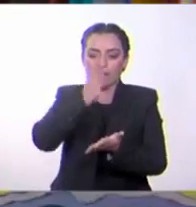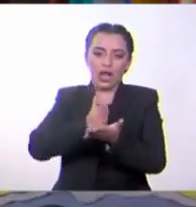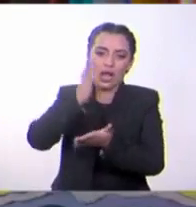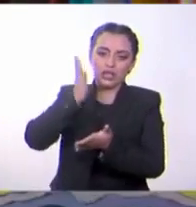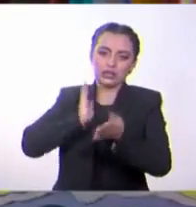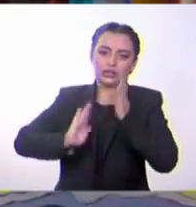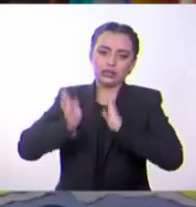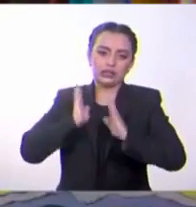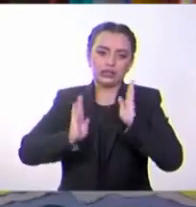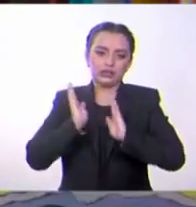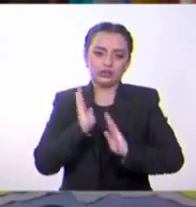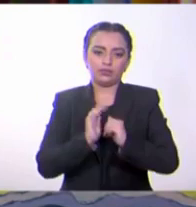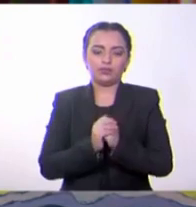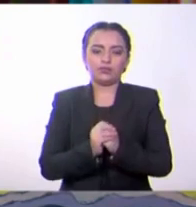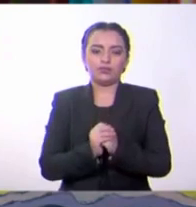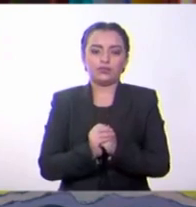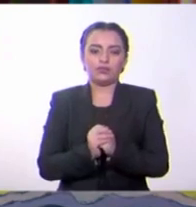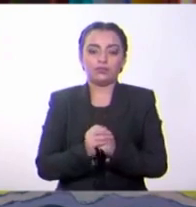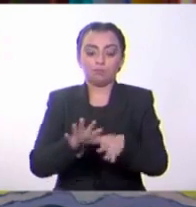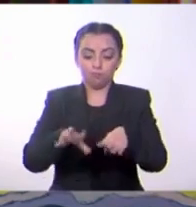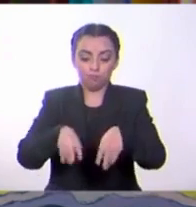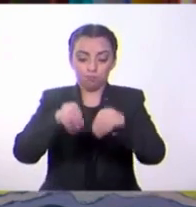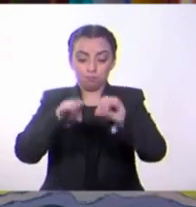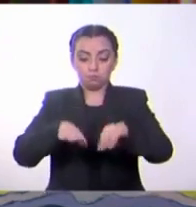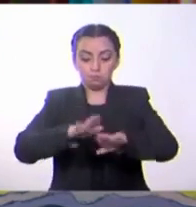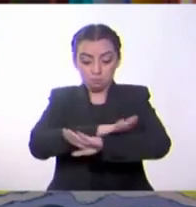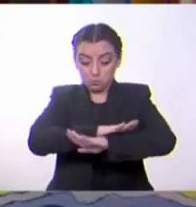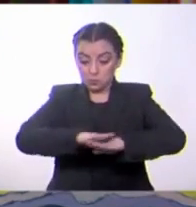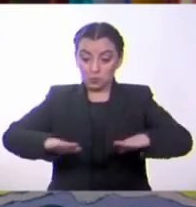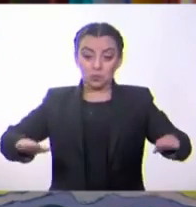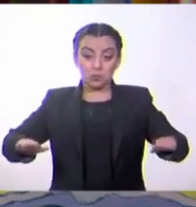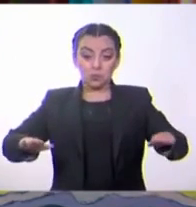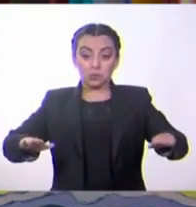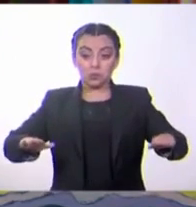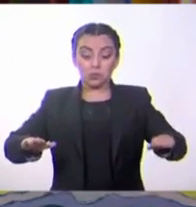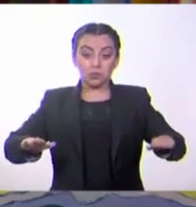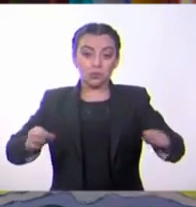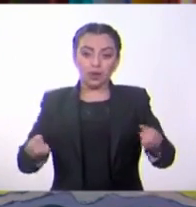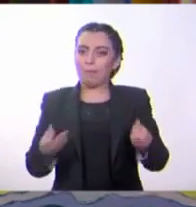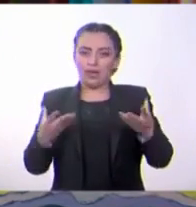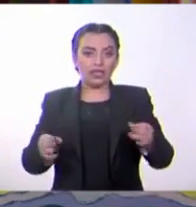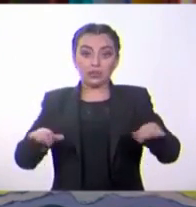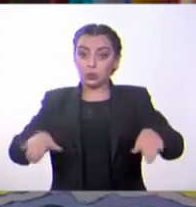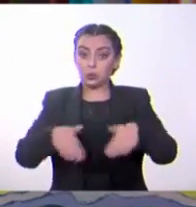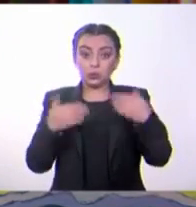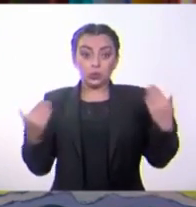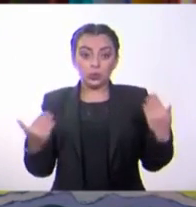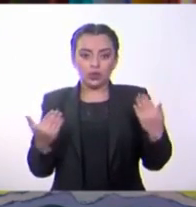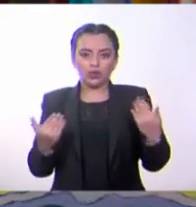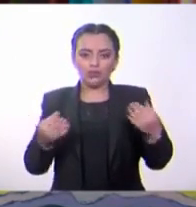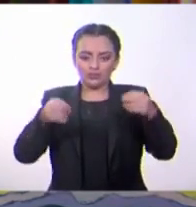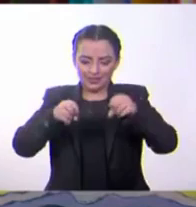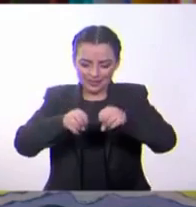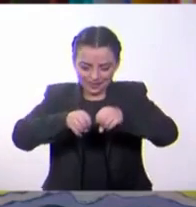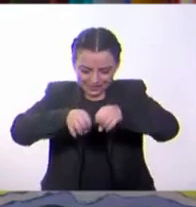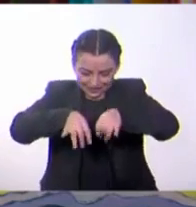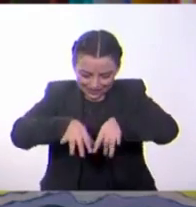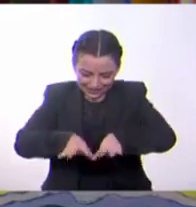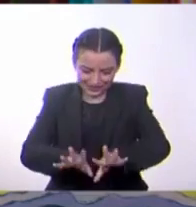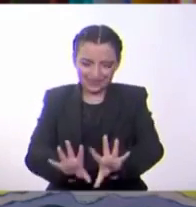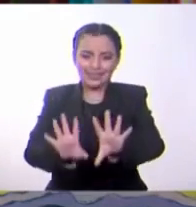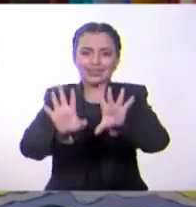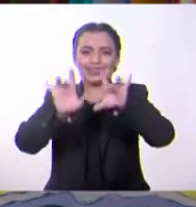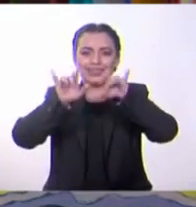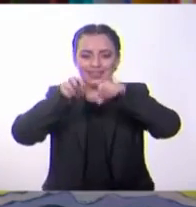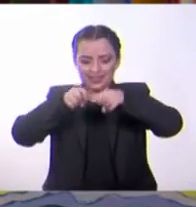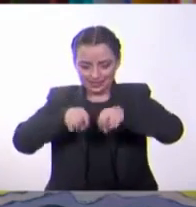Sabemos que en un suelo desnudo hay mucho riesgo inminente de erosión. También en un suelo